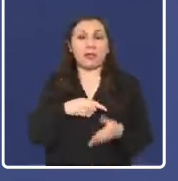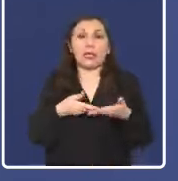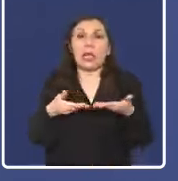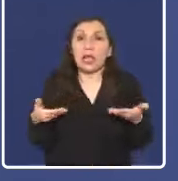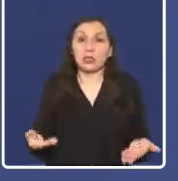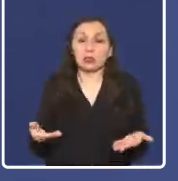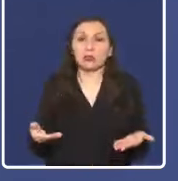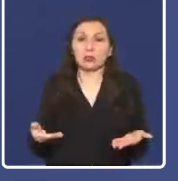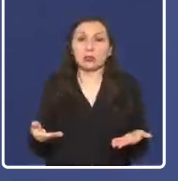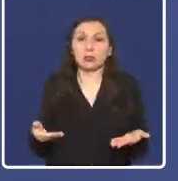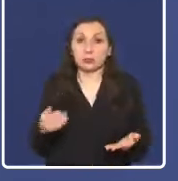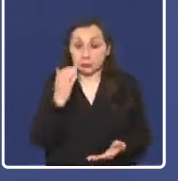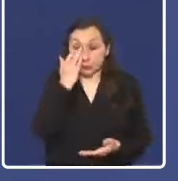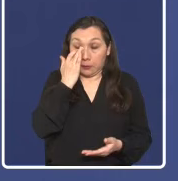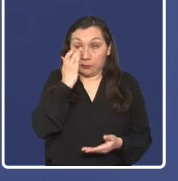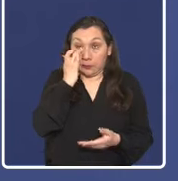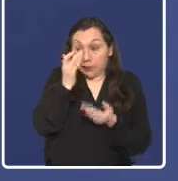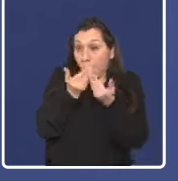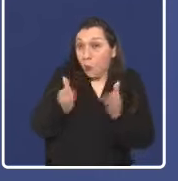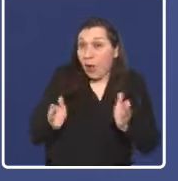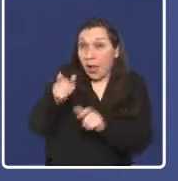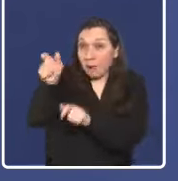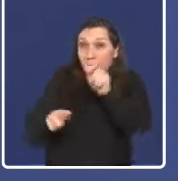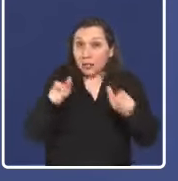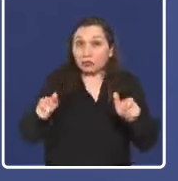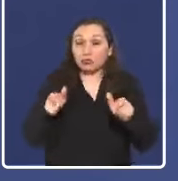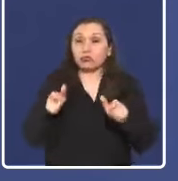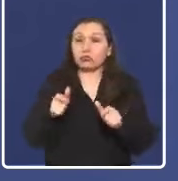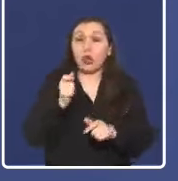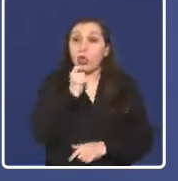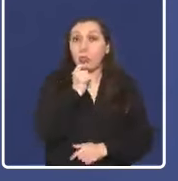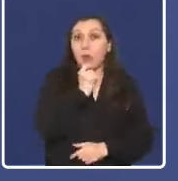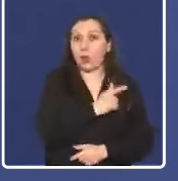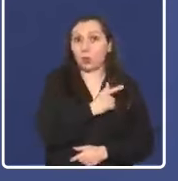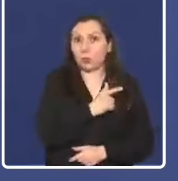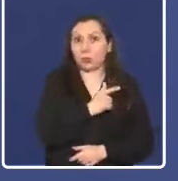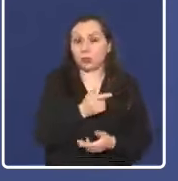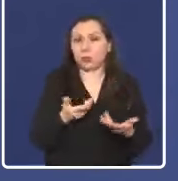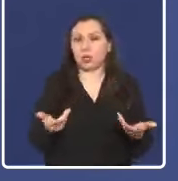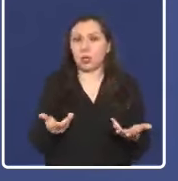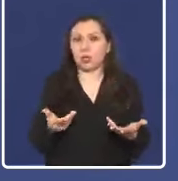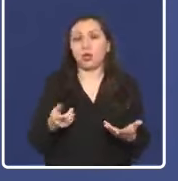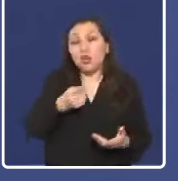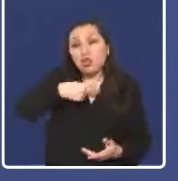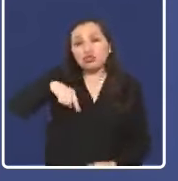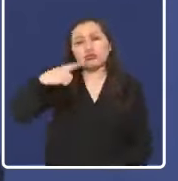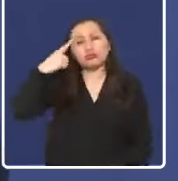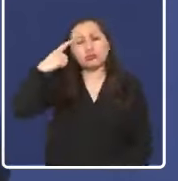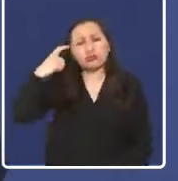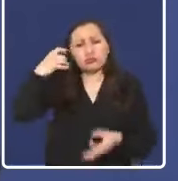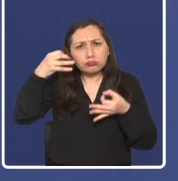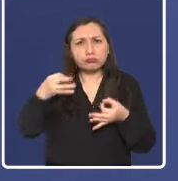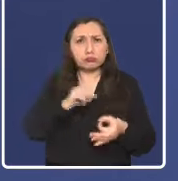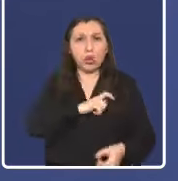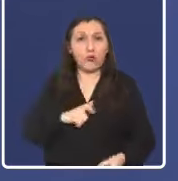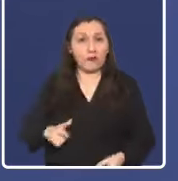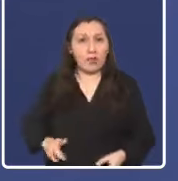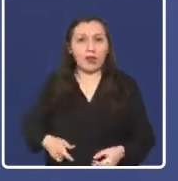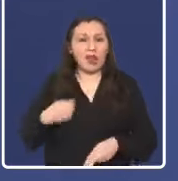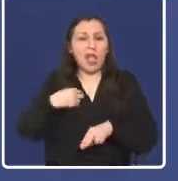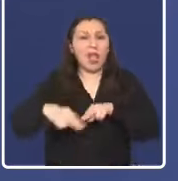entonces, si a cualquier persona le presentan una denuncia, el criterio que nosotros hemos establecido como